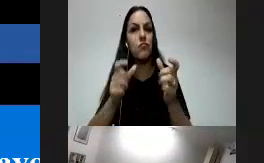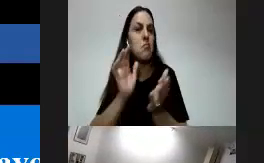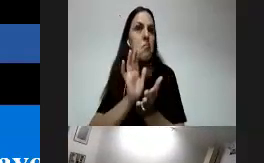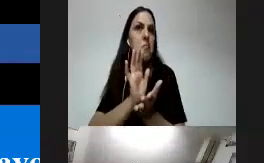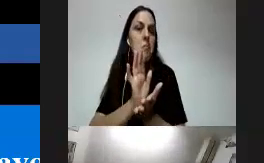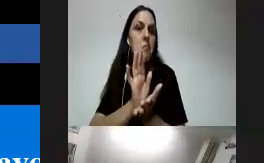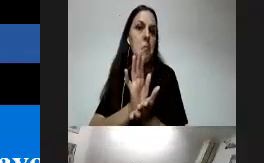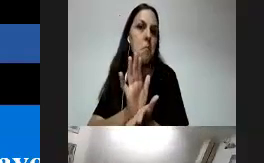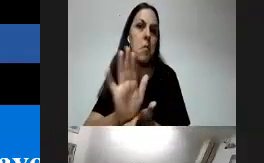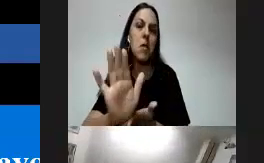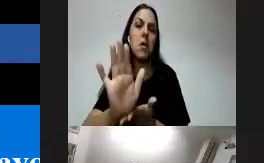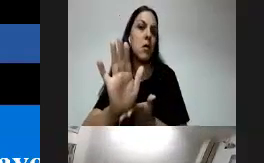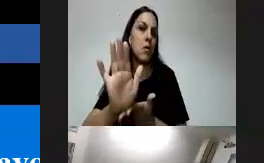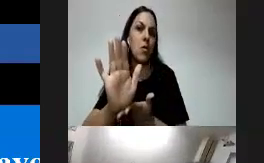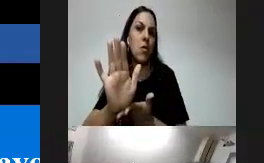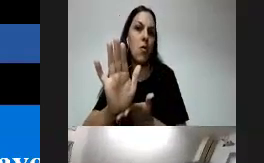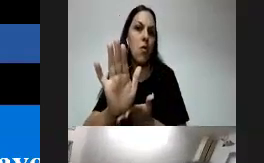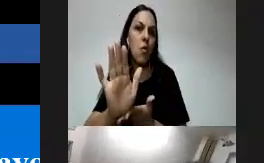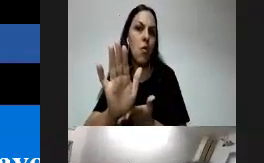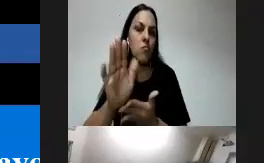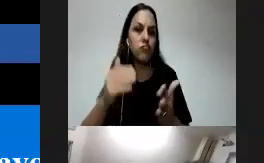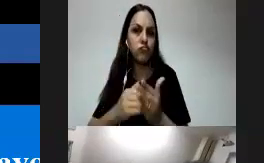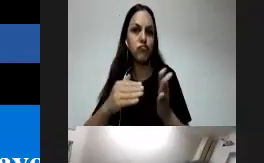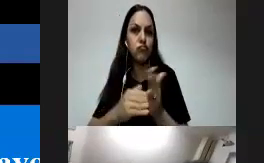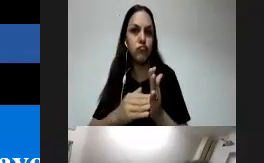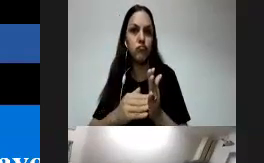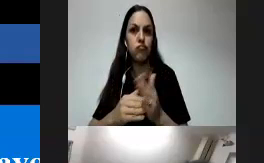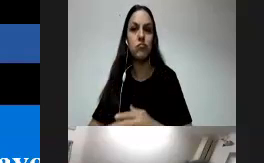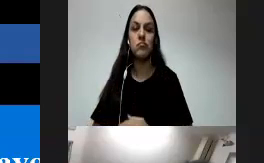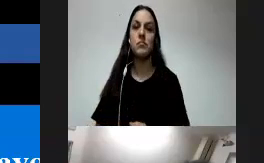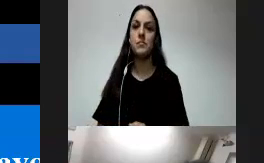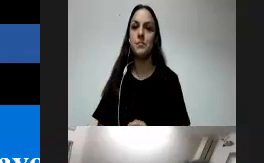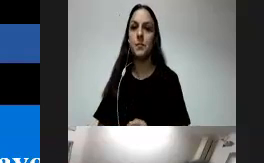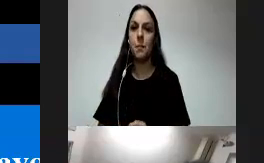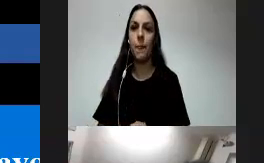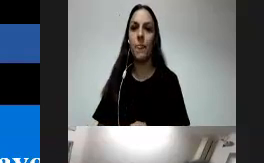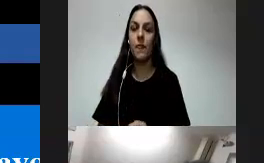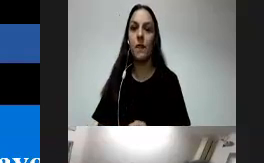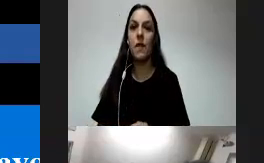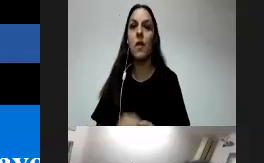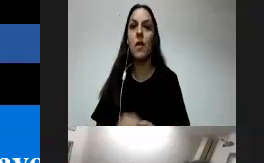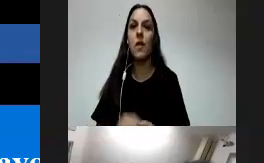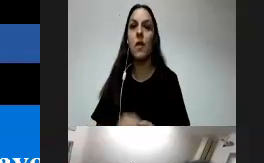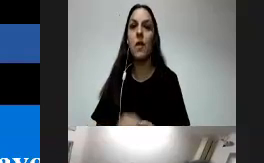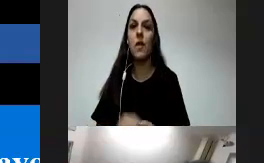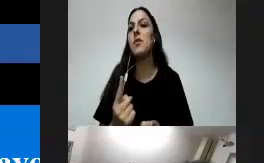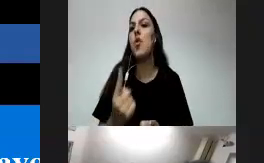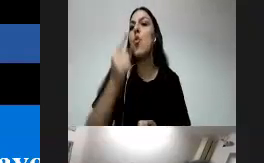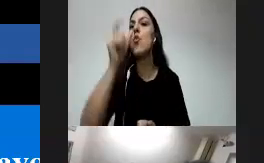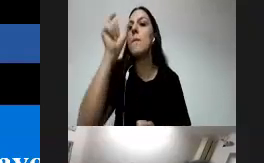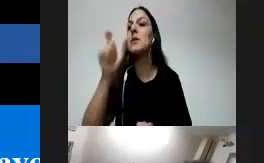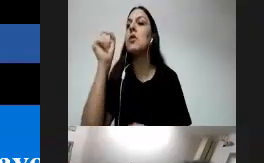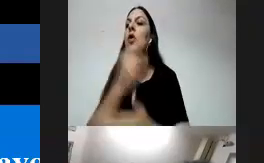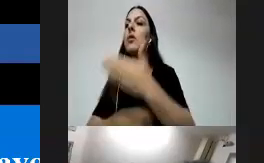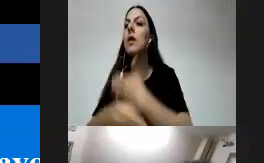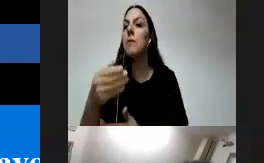de pasajeros que prevé la ley 25.635 a una plaza para persona con discapacidad y